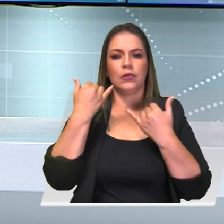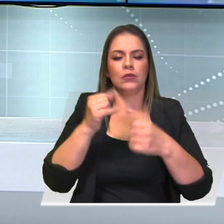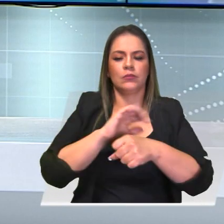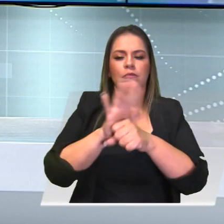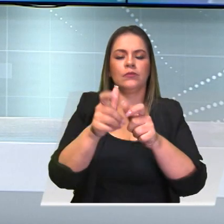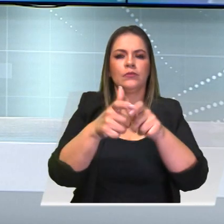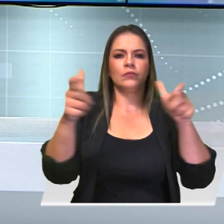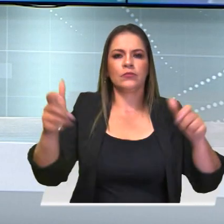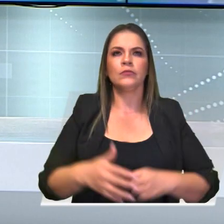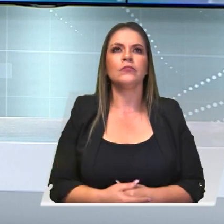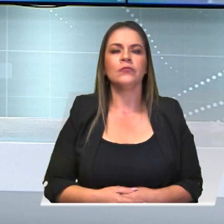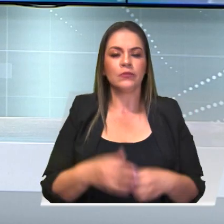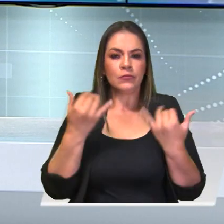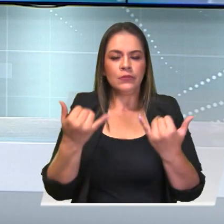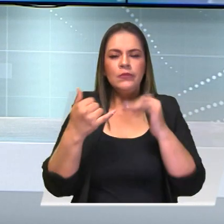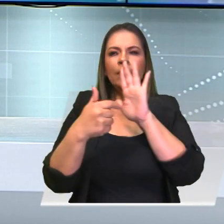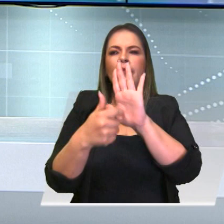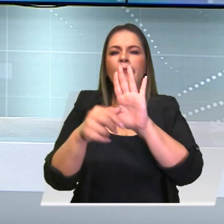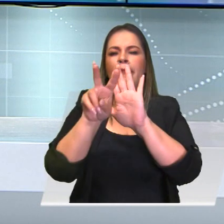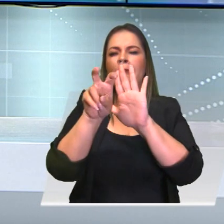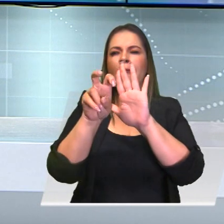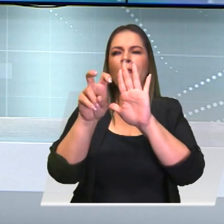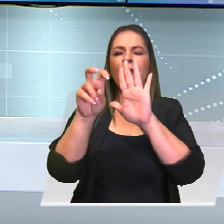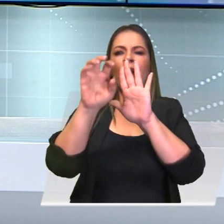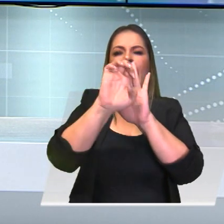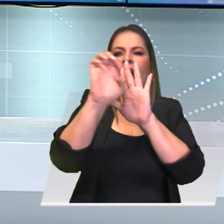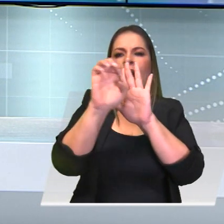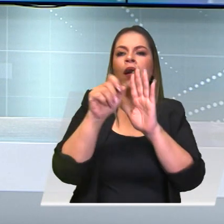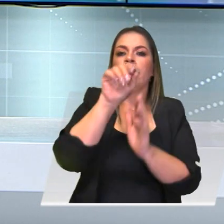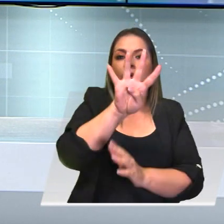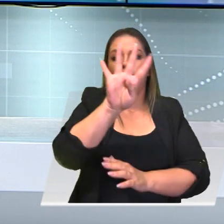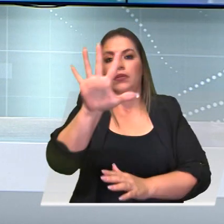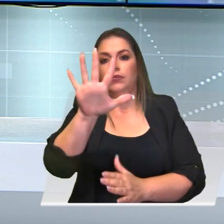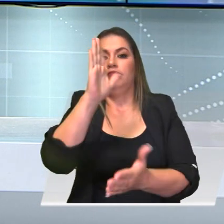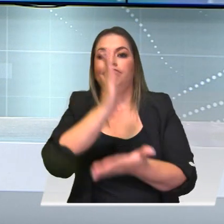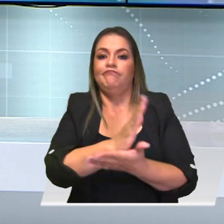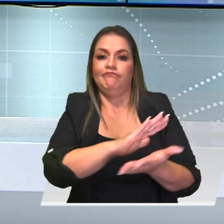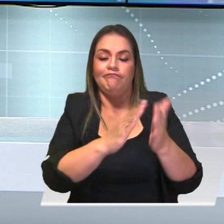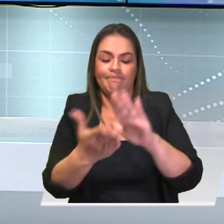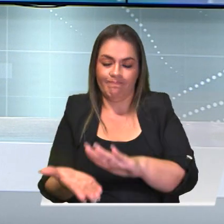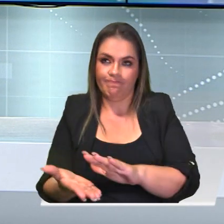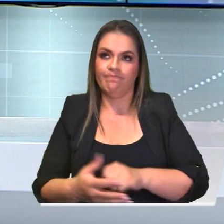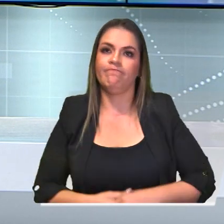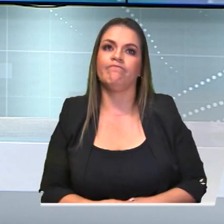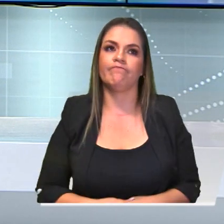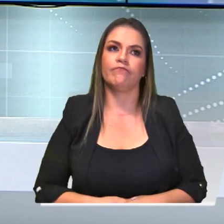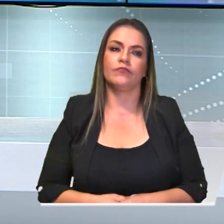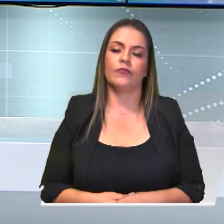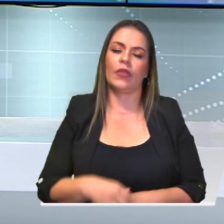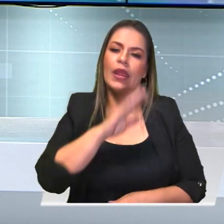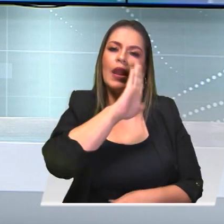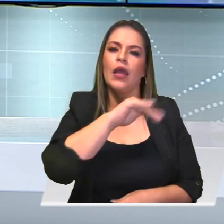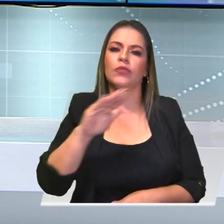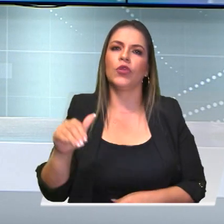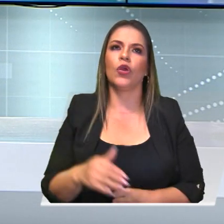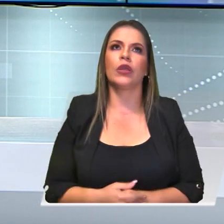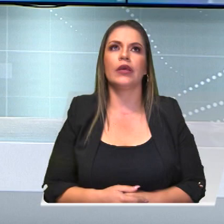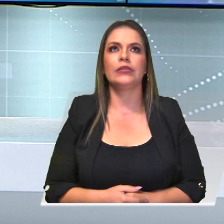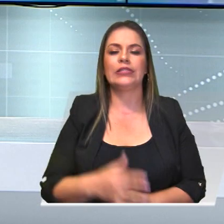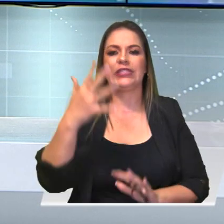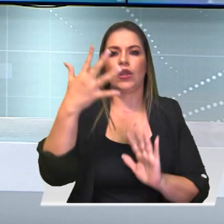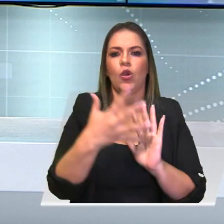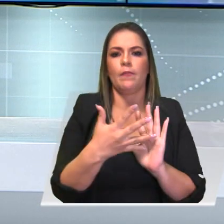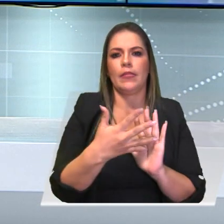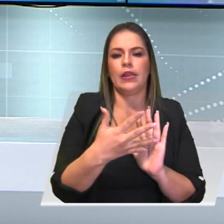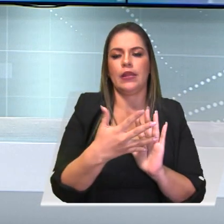Colombia superó este jueves 7 de enero la cifra de 45.000 muertos como consecuencia de la COVID-19. En Antioquia se han registrado